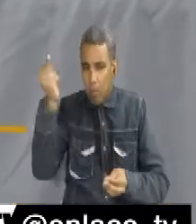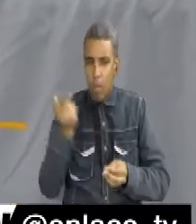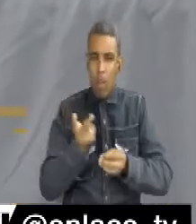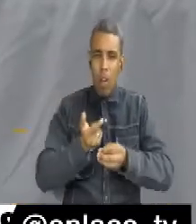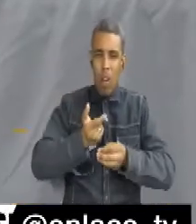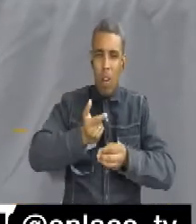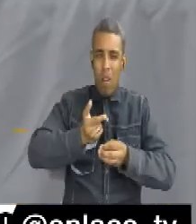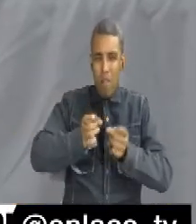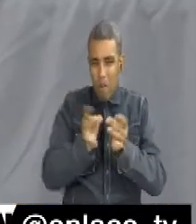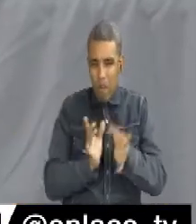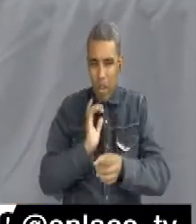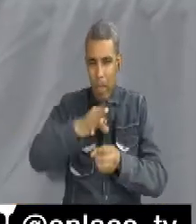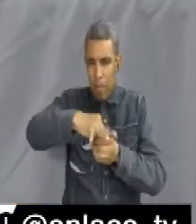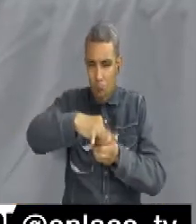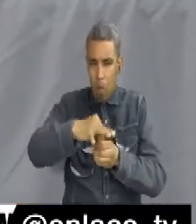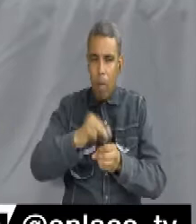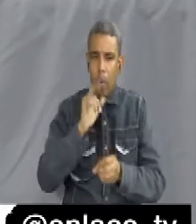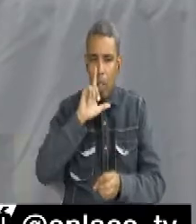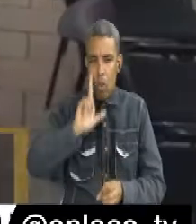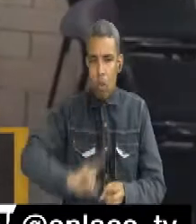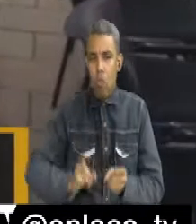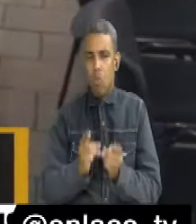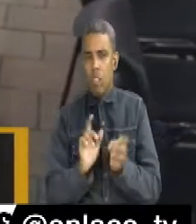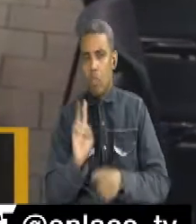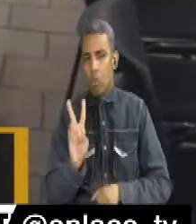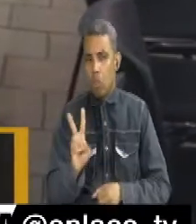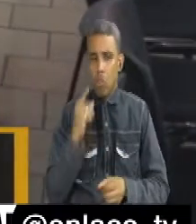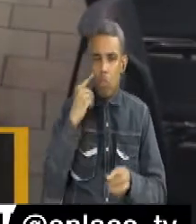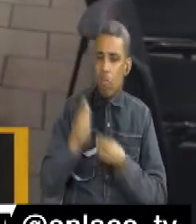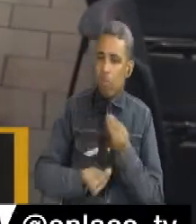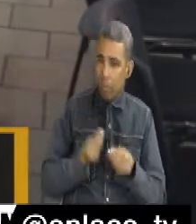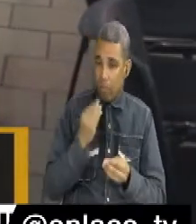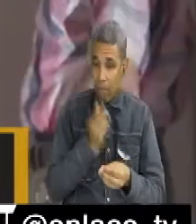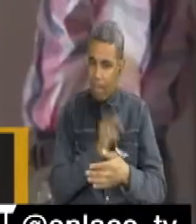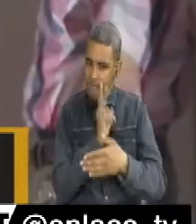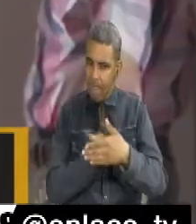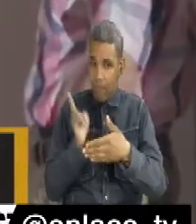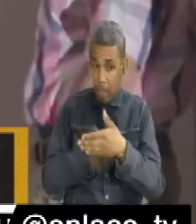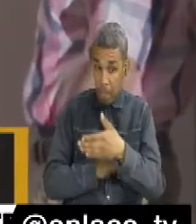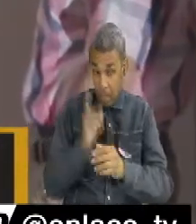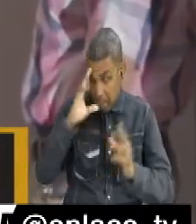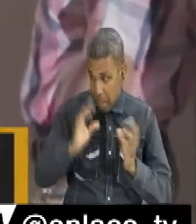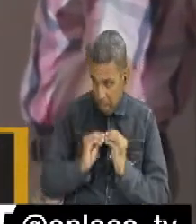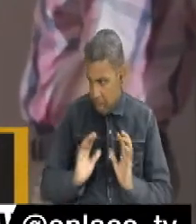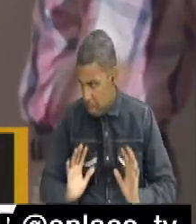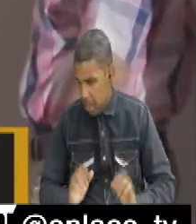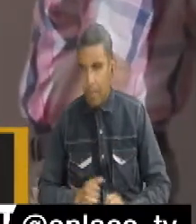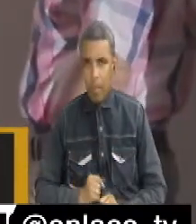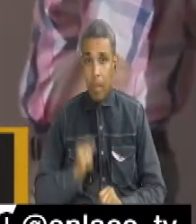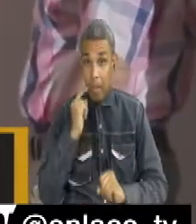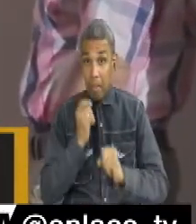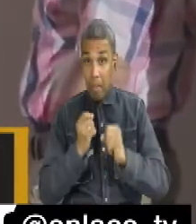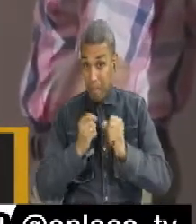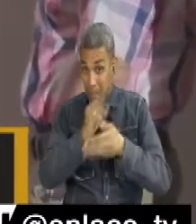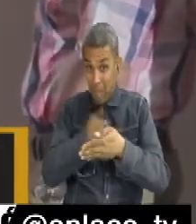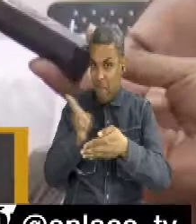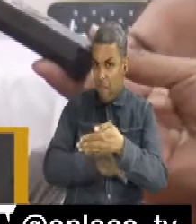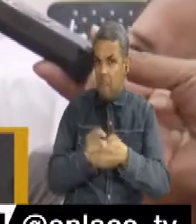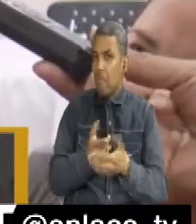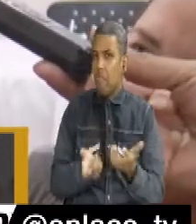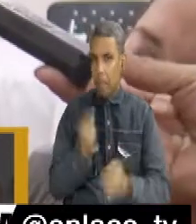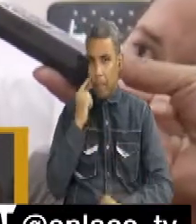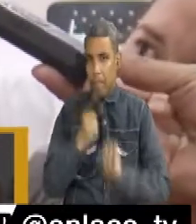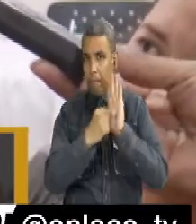proceso electoral del próximo 2 de julio. Escuche bien para que no caiga en la comisión de un delito por desconocimiento de las medidas.